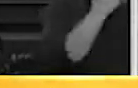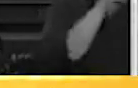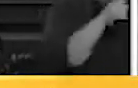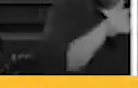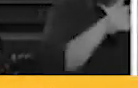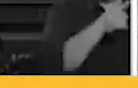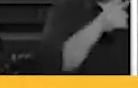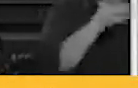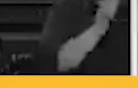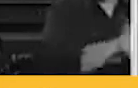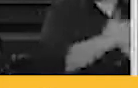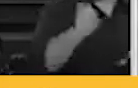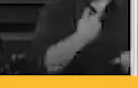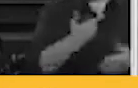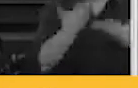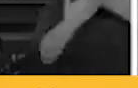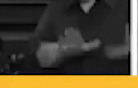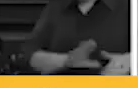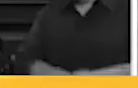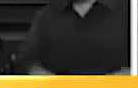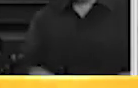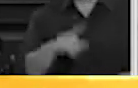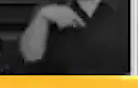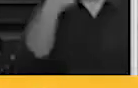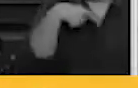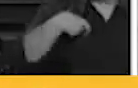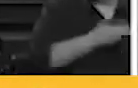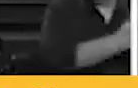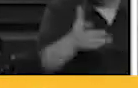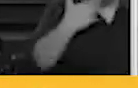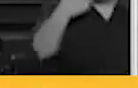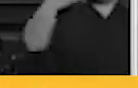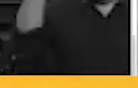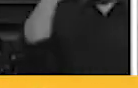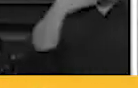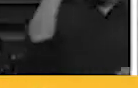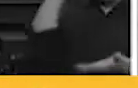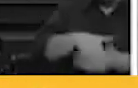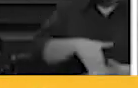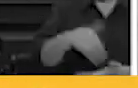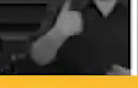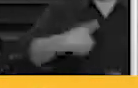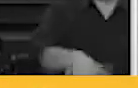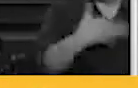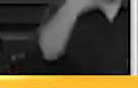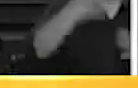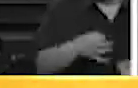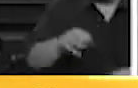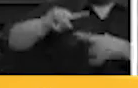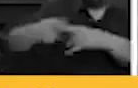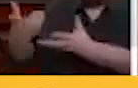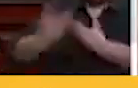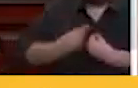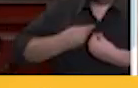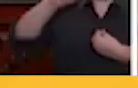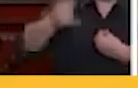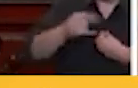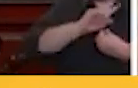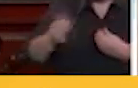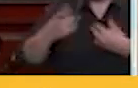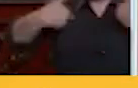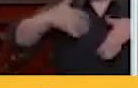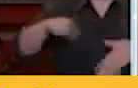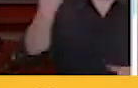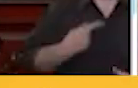van a amedrentar. Santa Fe es una provincia pujante, una provincia que tiene mucha potencia productiva y que